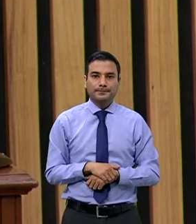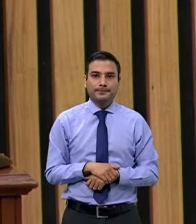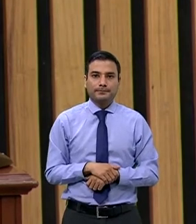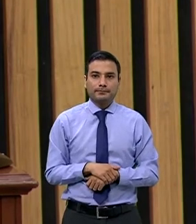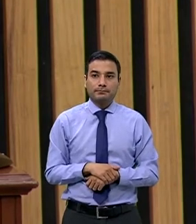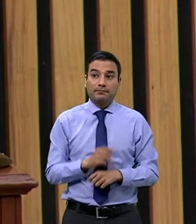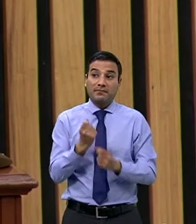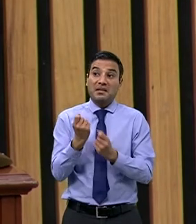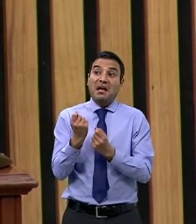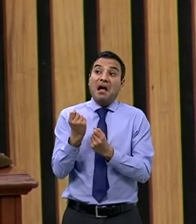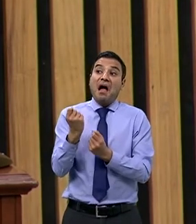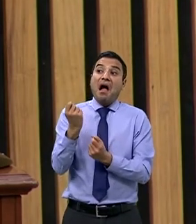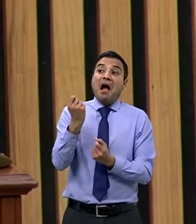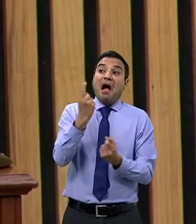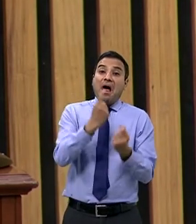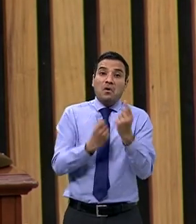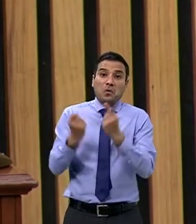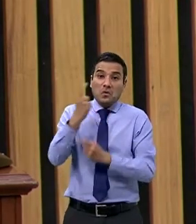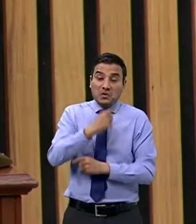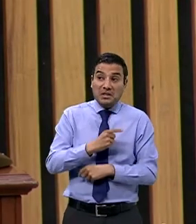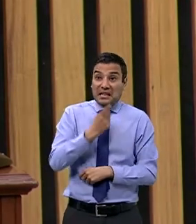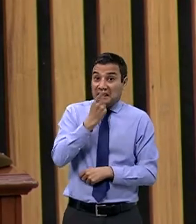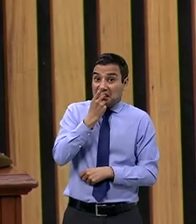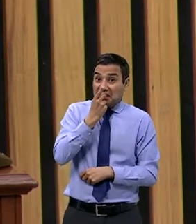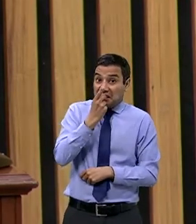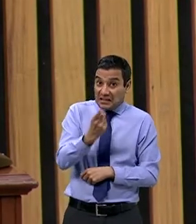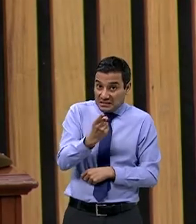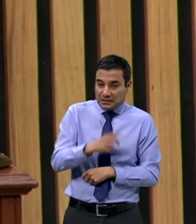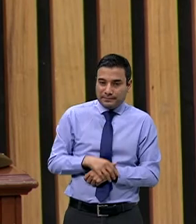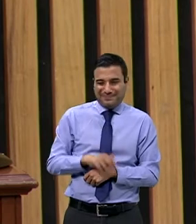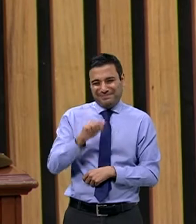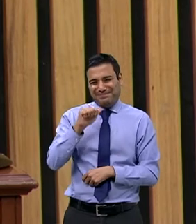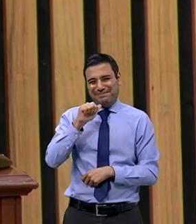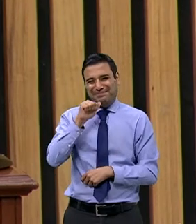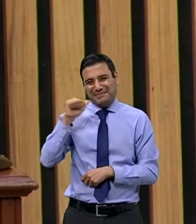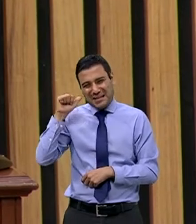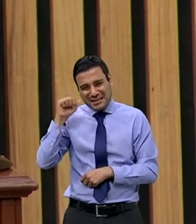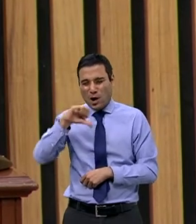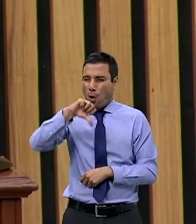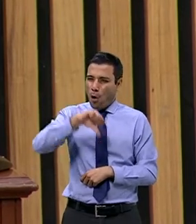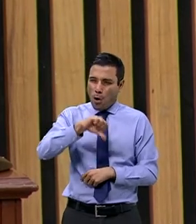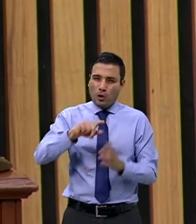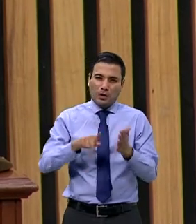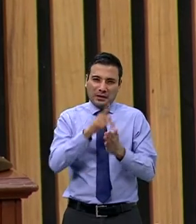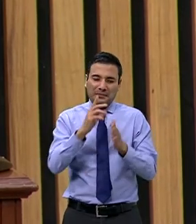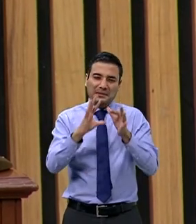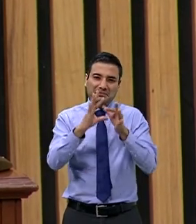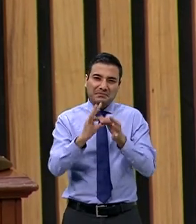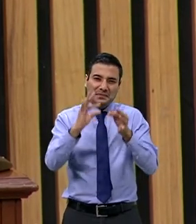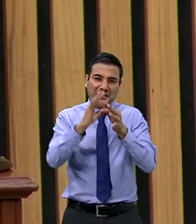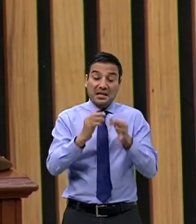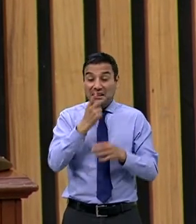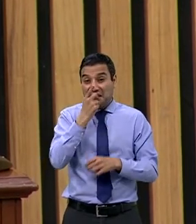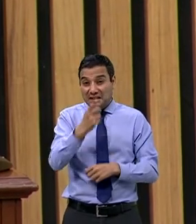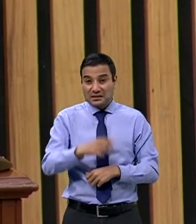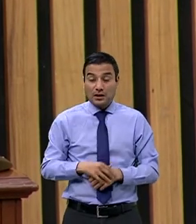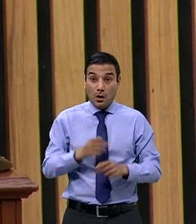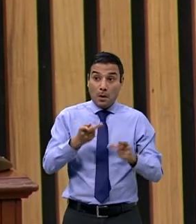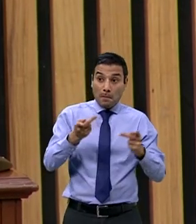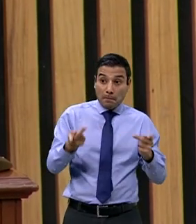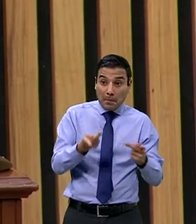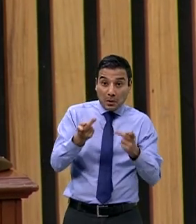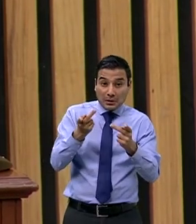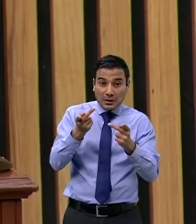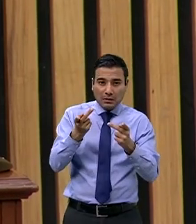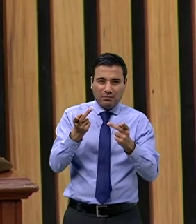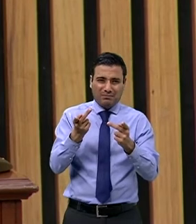algunas personas han sostenido entre ayer y hoy en el sentido de que esta consulta fue un